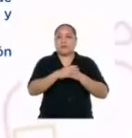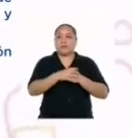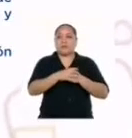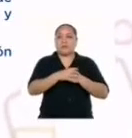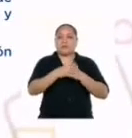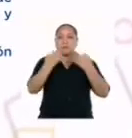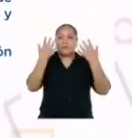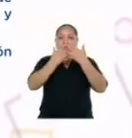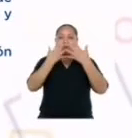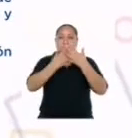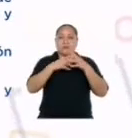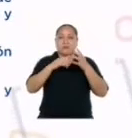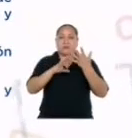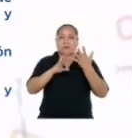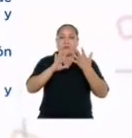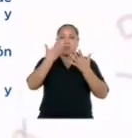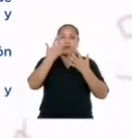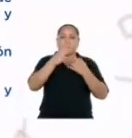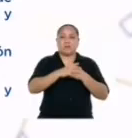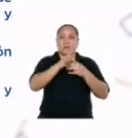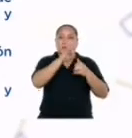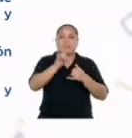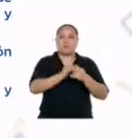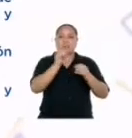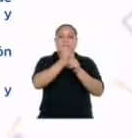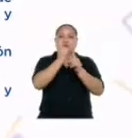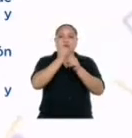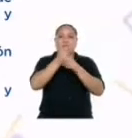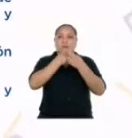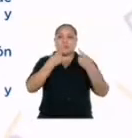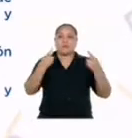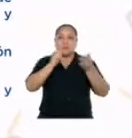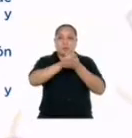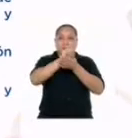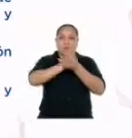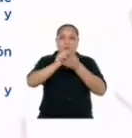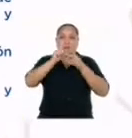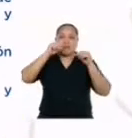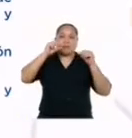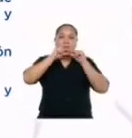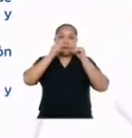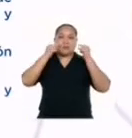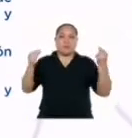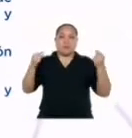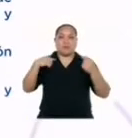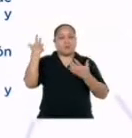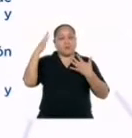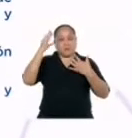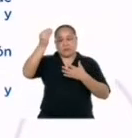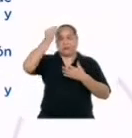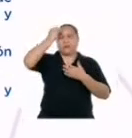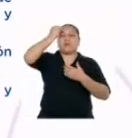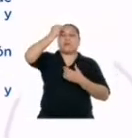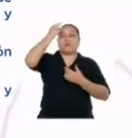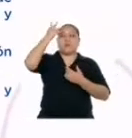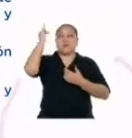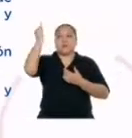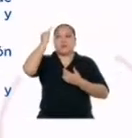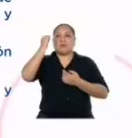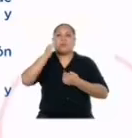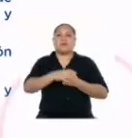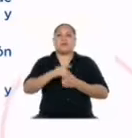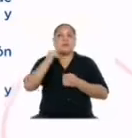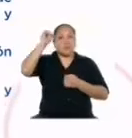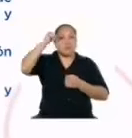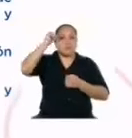uso adecuadamente los recursos ortográficos y gramaticales. Listos criterios anotados en mi memoria. Y en